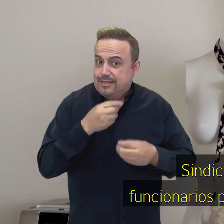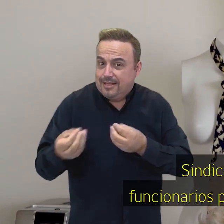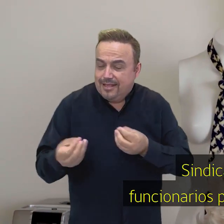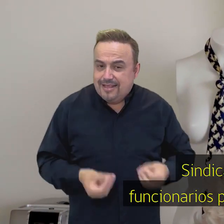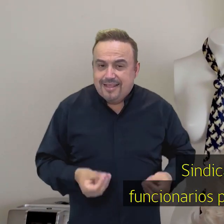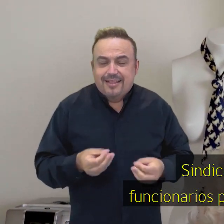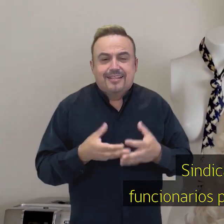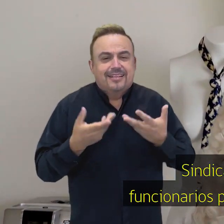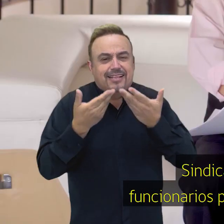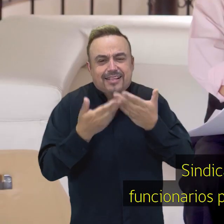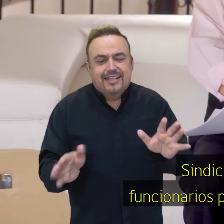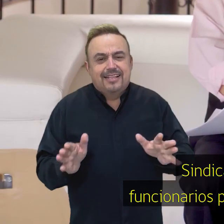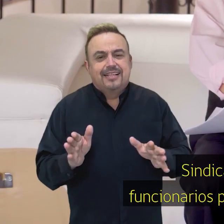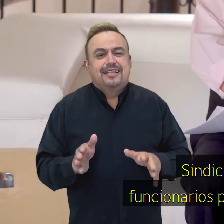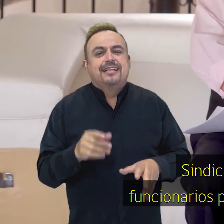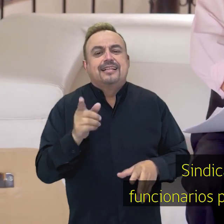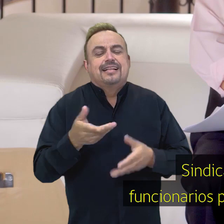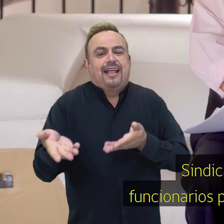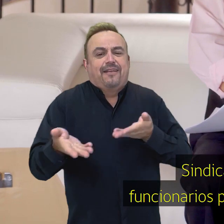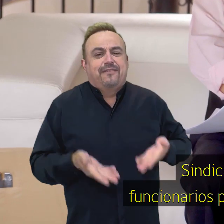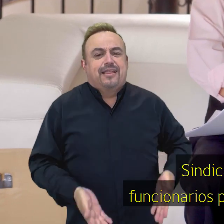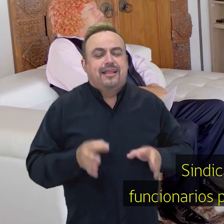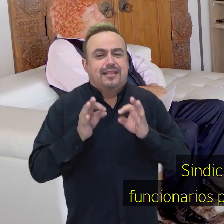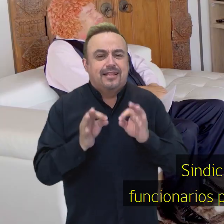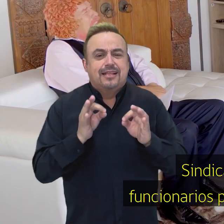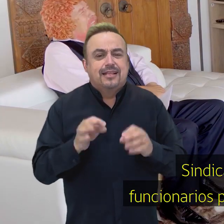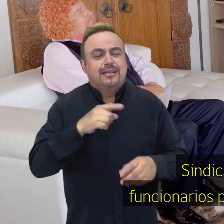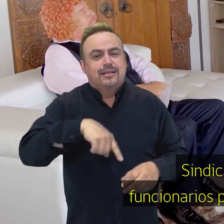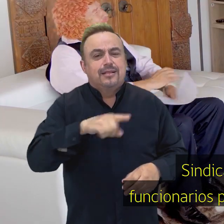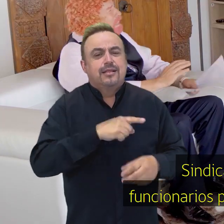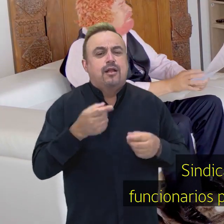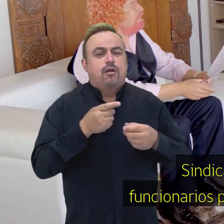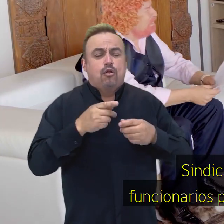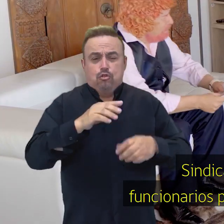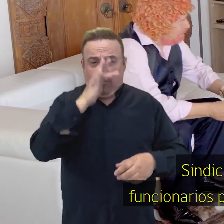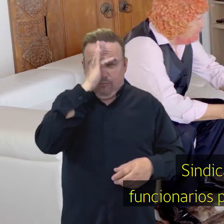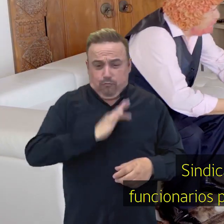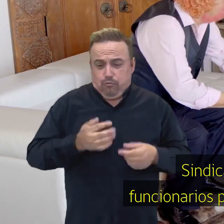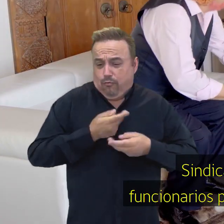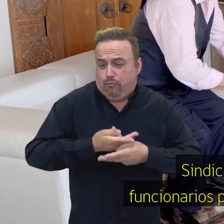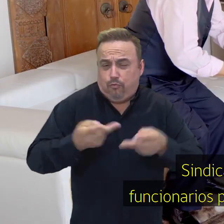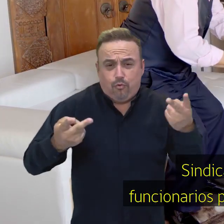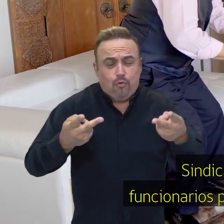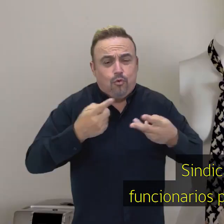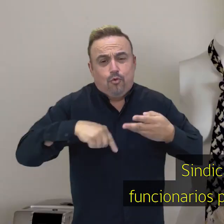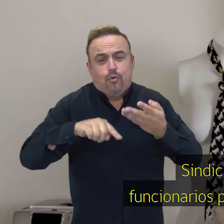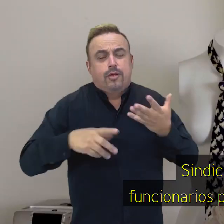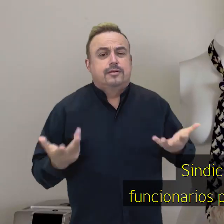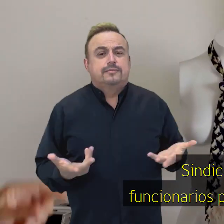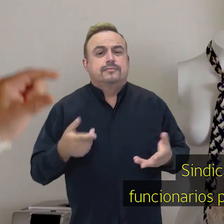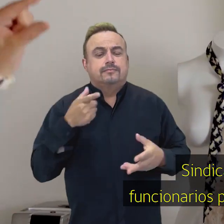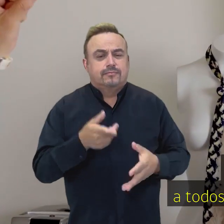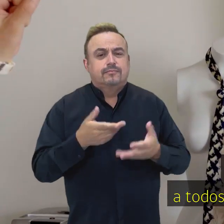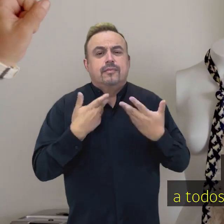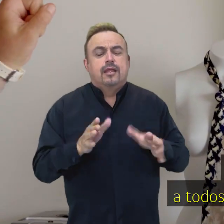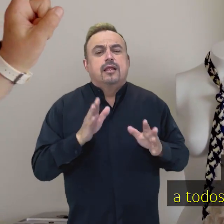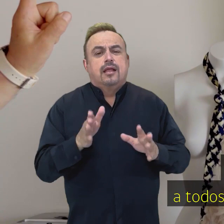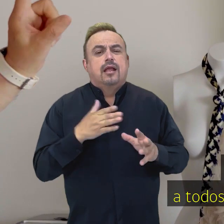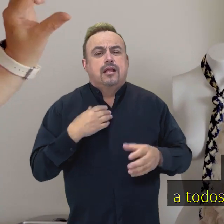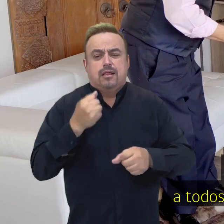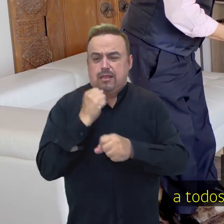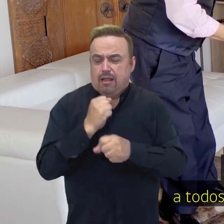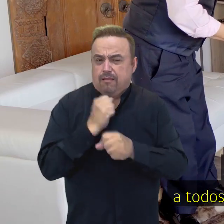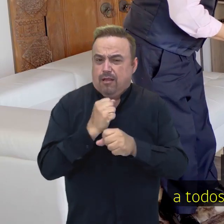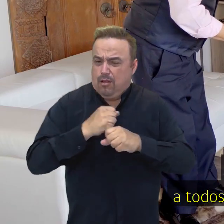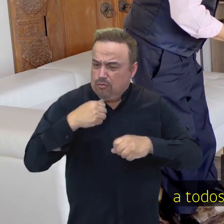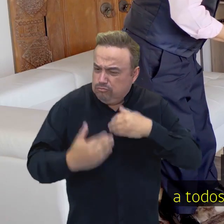sindicato de ingenieras número 4. A cómo funcionarios públicos que están que siente en nuestra jaga. A cómo a